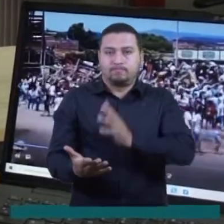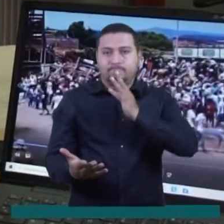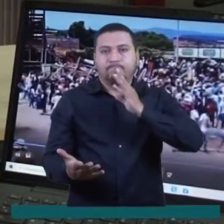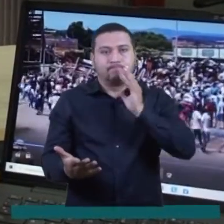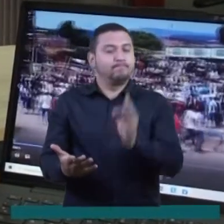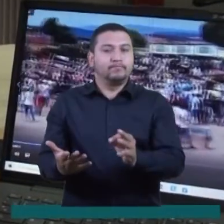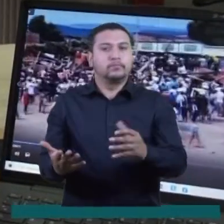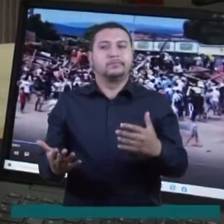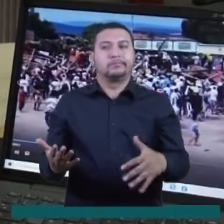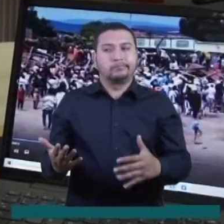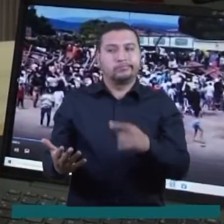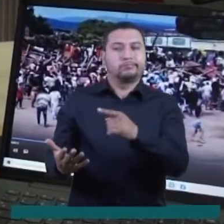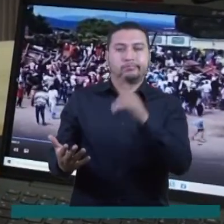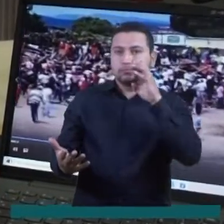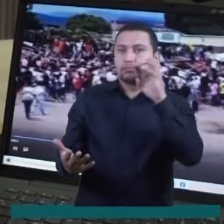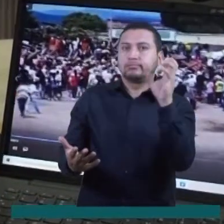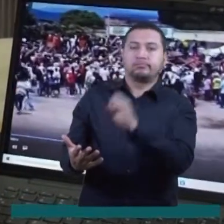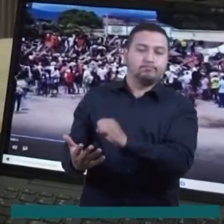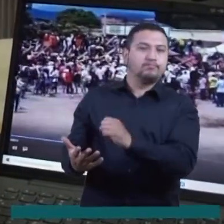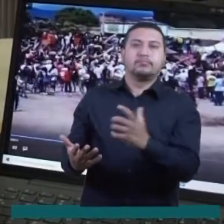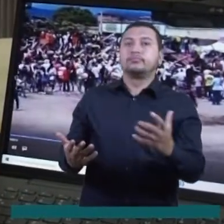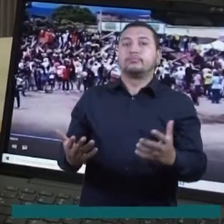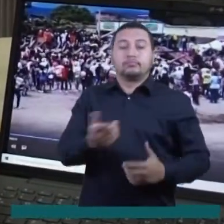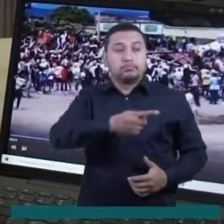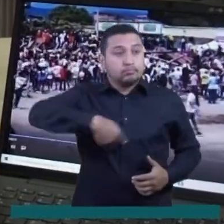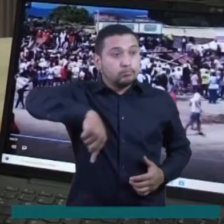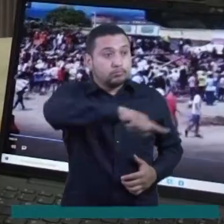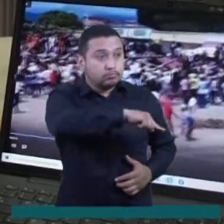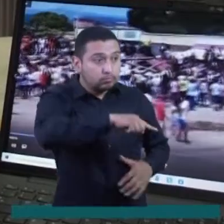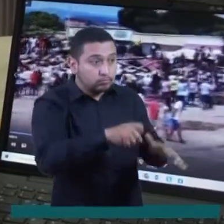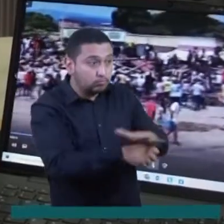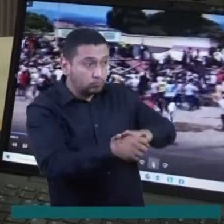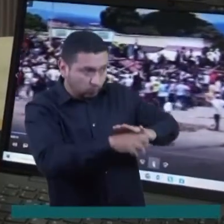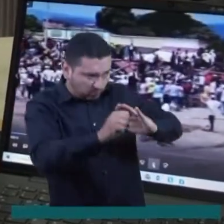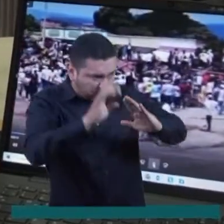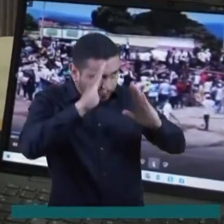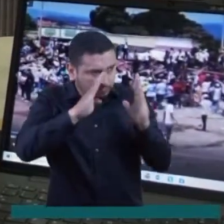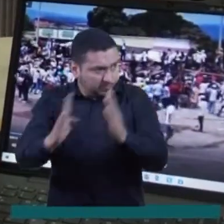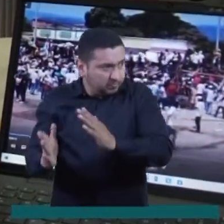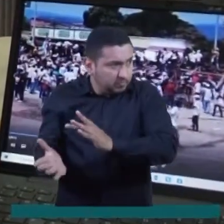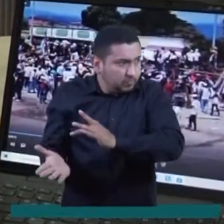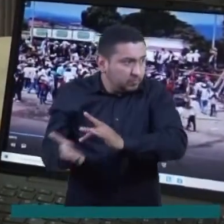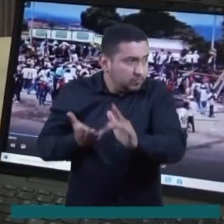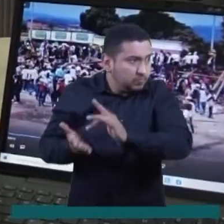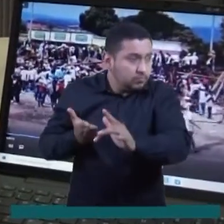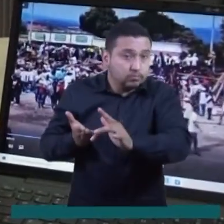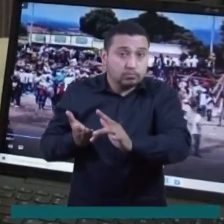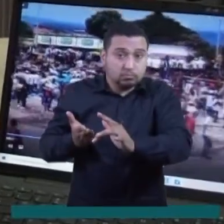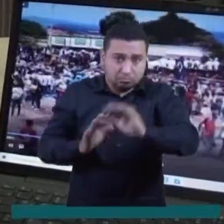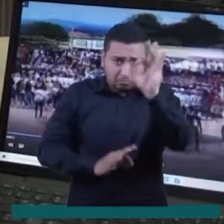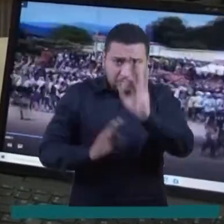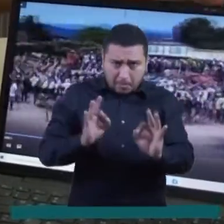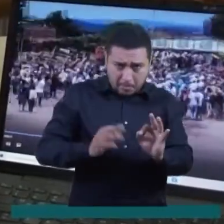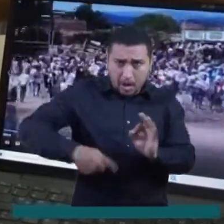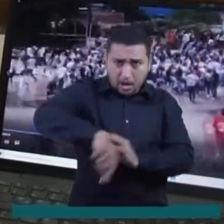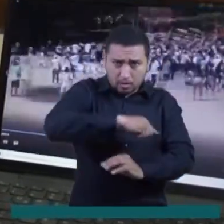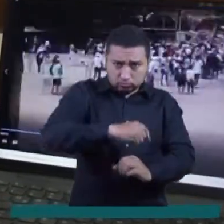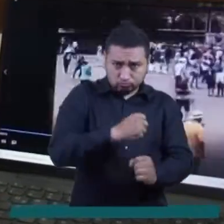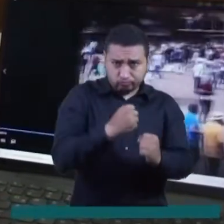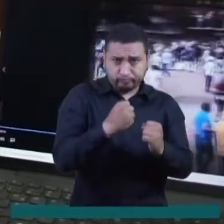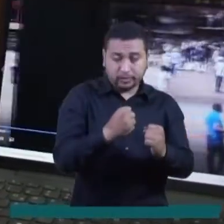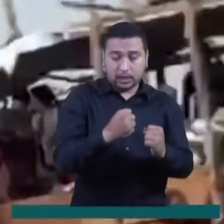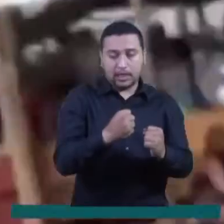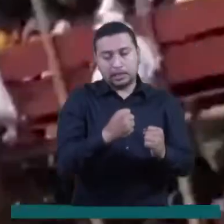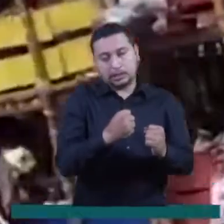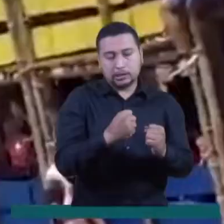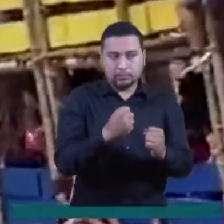termómetro en el que se midió si los organismos de socorro del departamento están o no preparados para enfrentar un hecho de estas